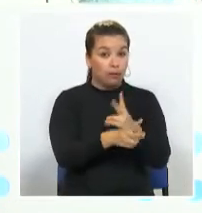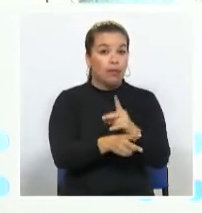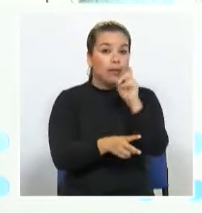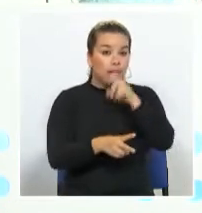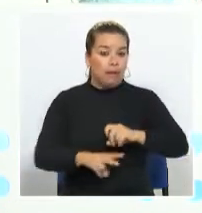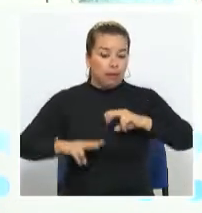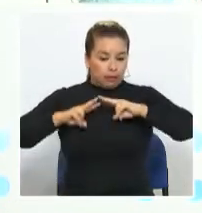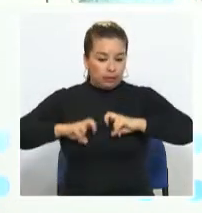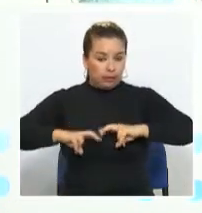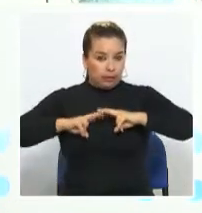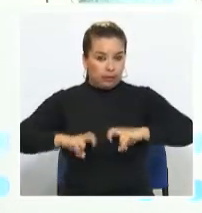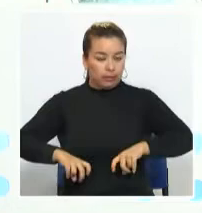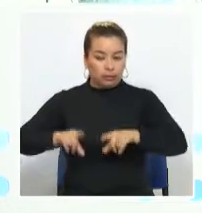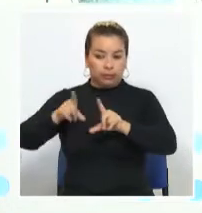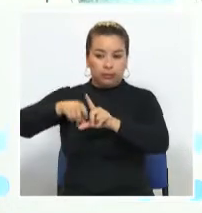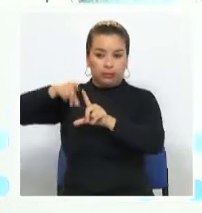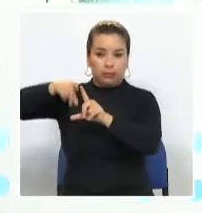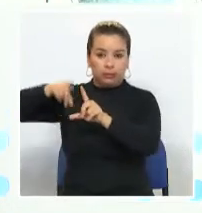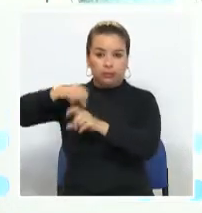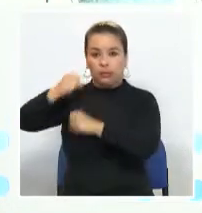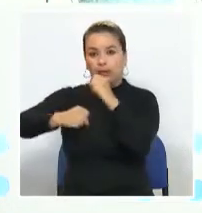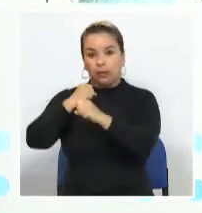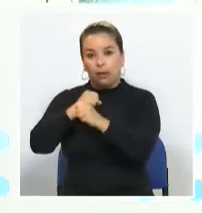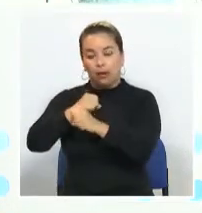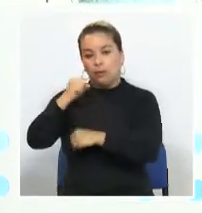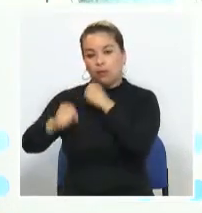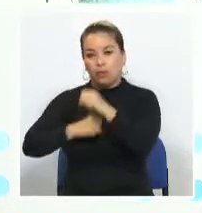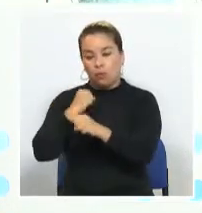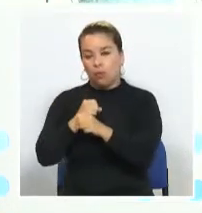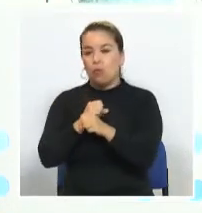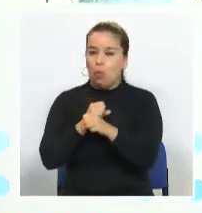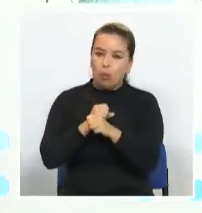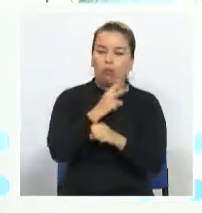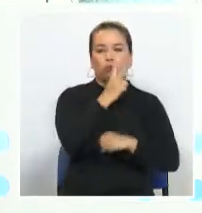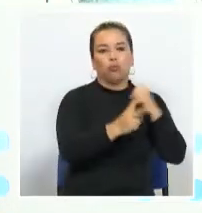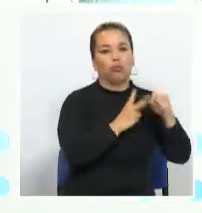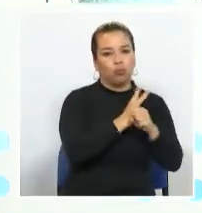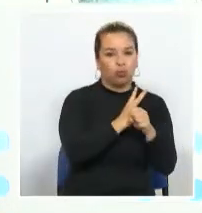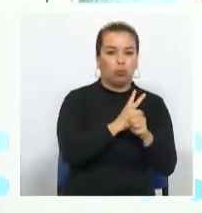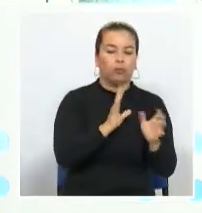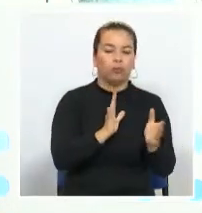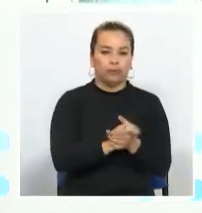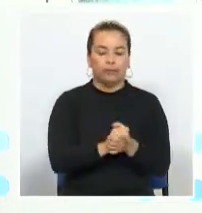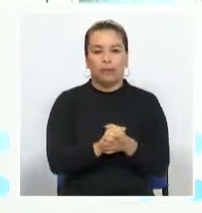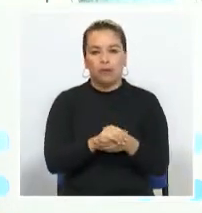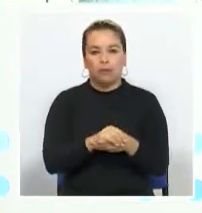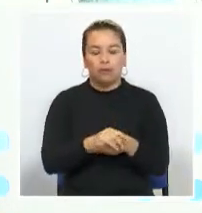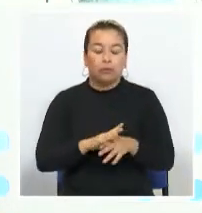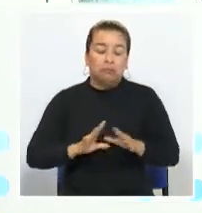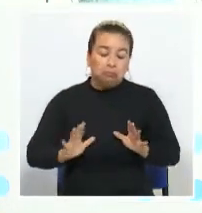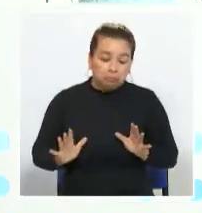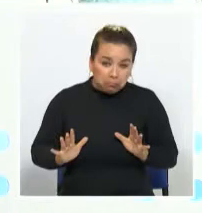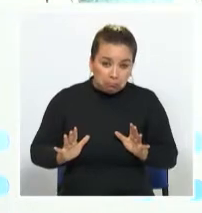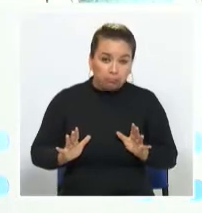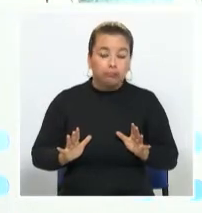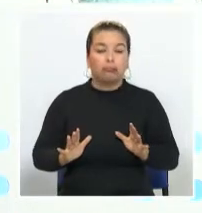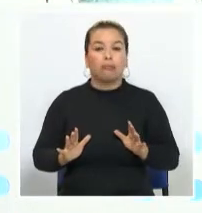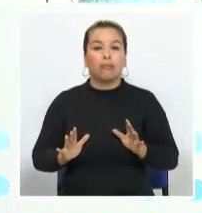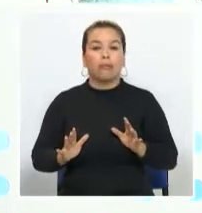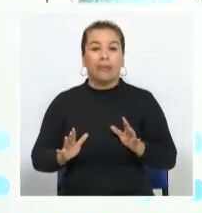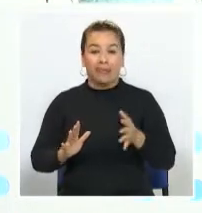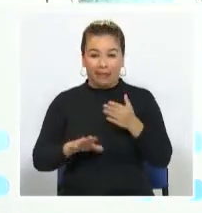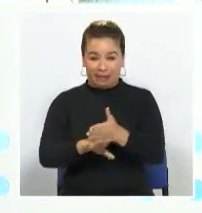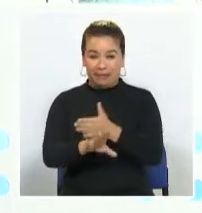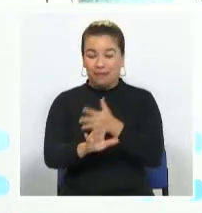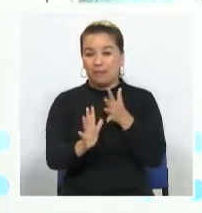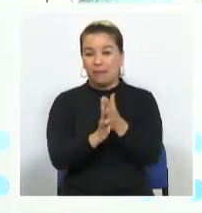cardiológico cada año o cada 2 años, si, dependiendo, como decimos, como estábamos hablando, de esos factores de riesgo y de